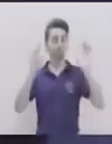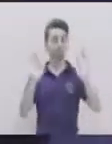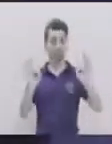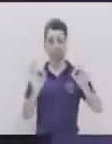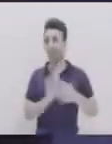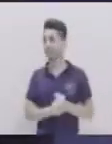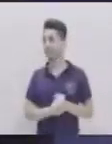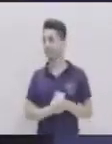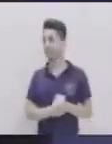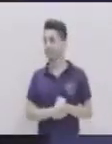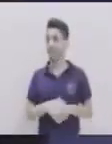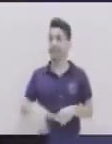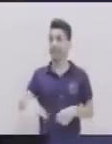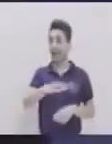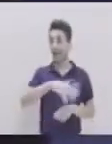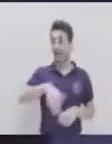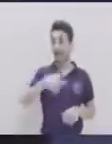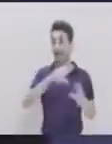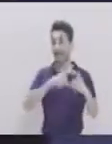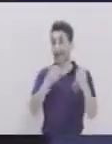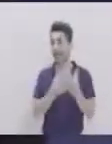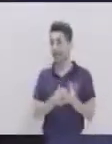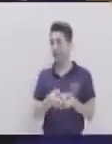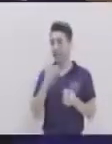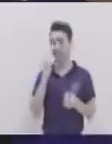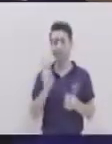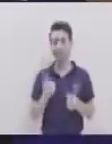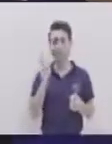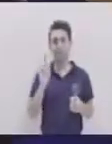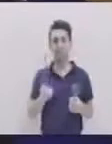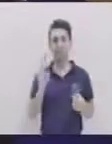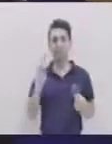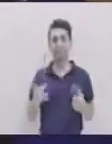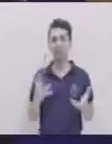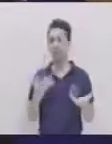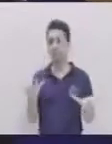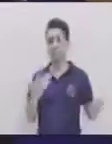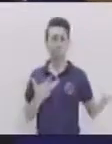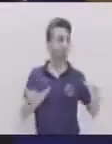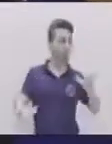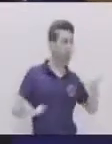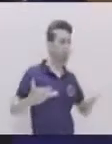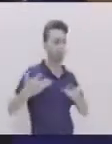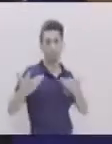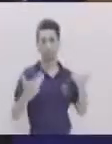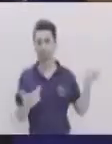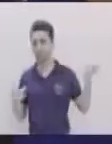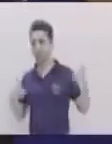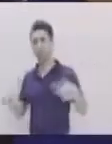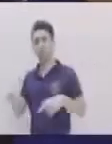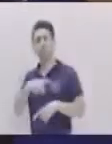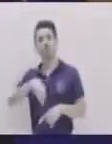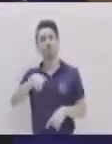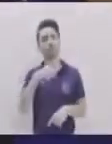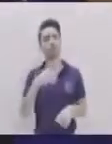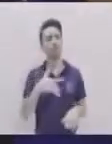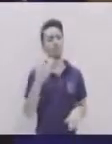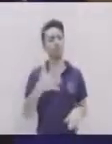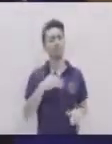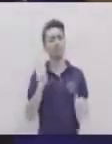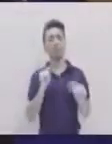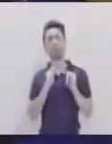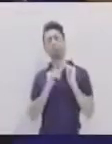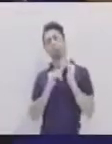desarrollo. Aquella clase generalmente era muy dinámica y todos se sentían muy